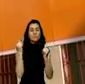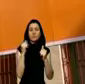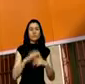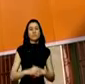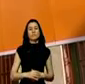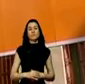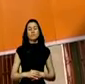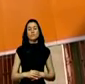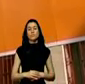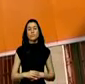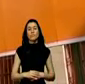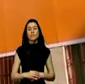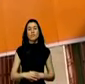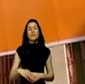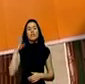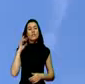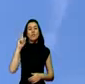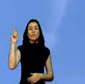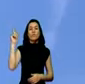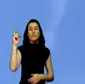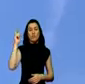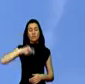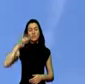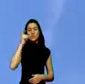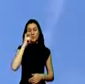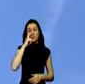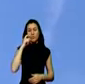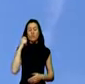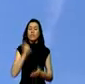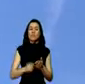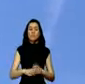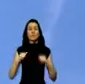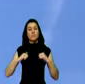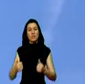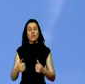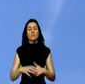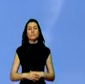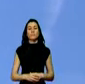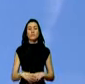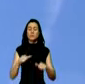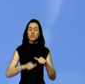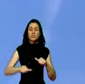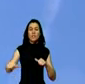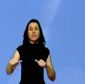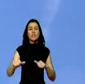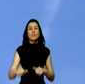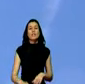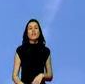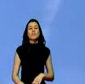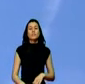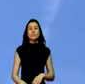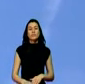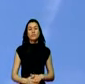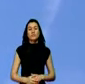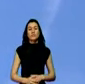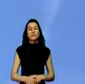A partir del día 1 de junio se empezará a pagar a los proveedores y el Ministerio de Hacienda ha fijado como fecha máxima el 26 de mayo para